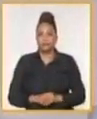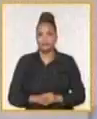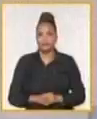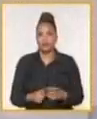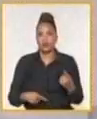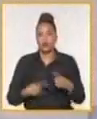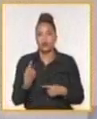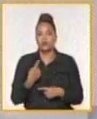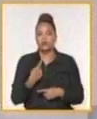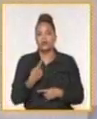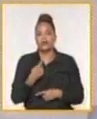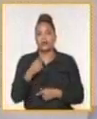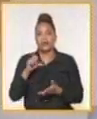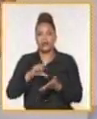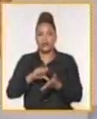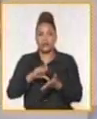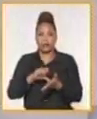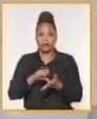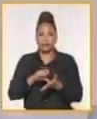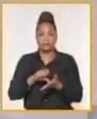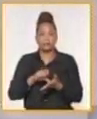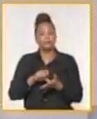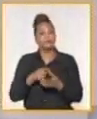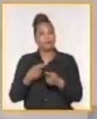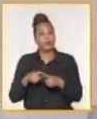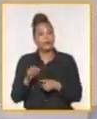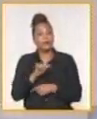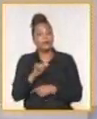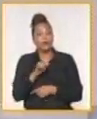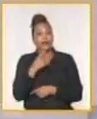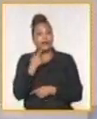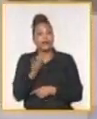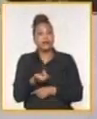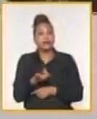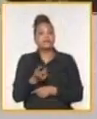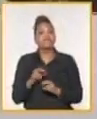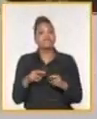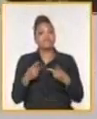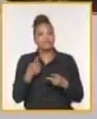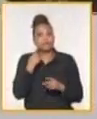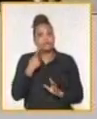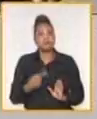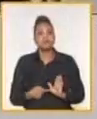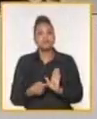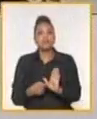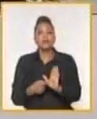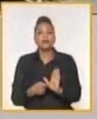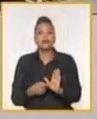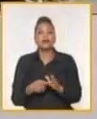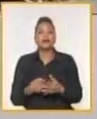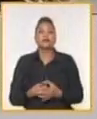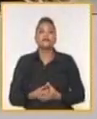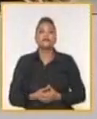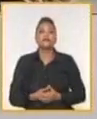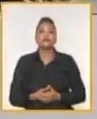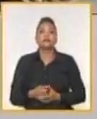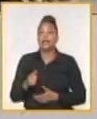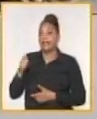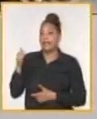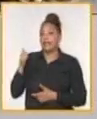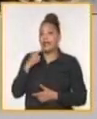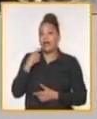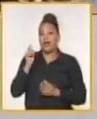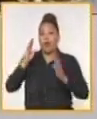Irán, pero ha dejado descubierto una vez más el frente interno, que quiere decir